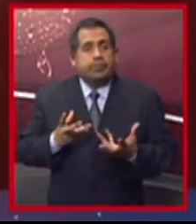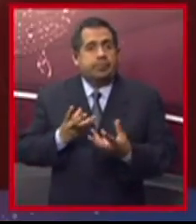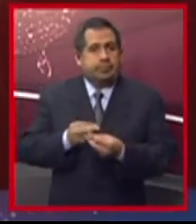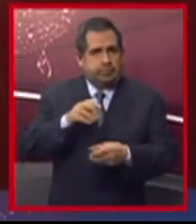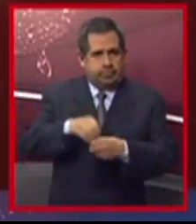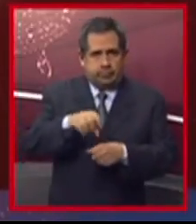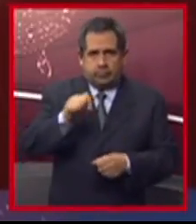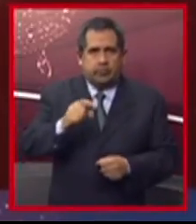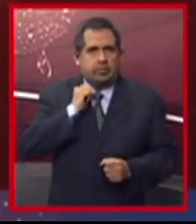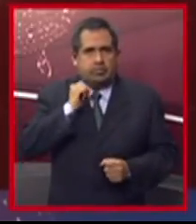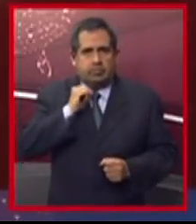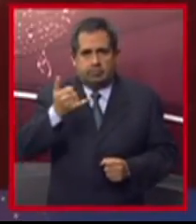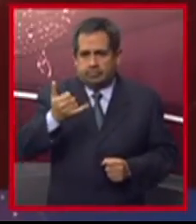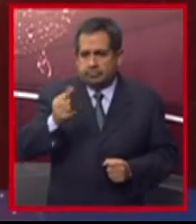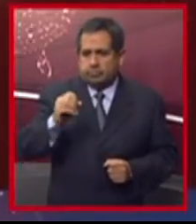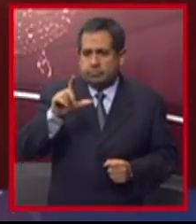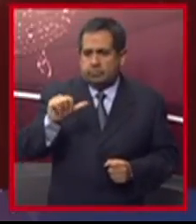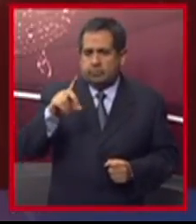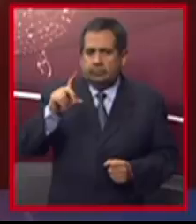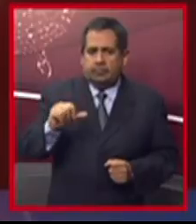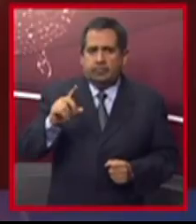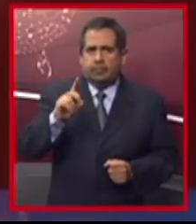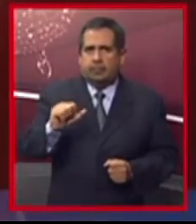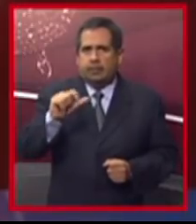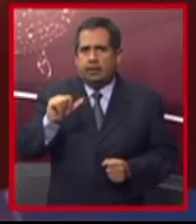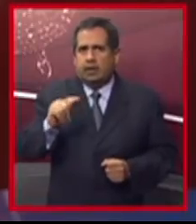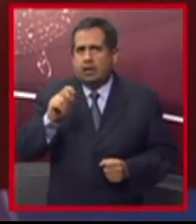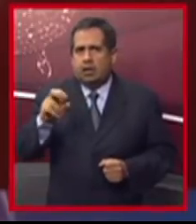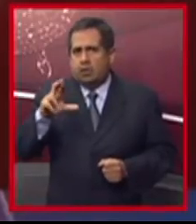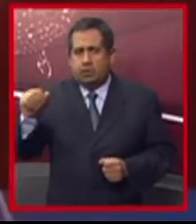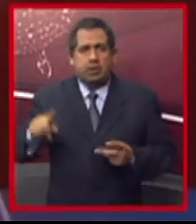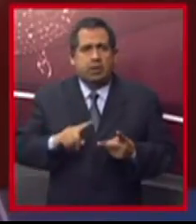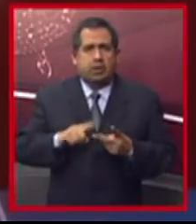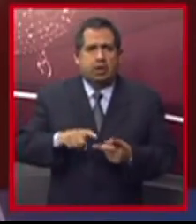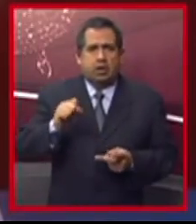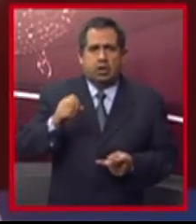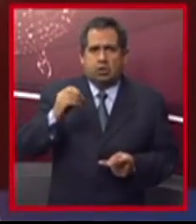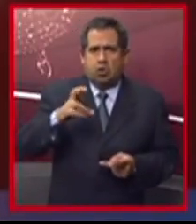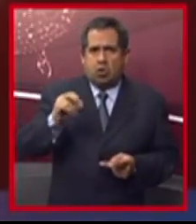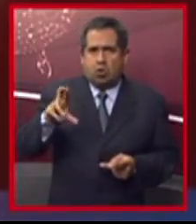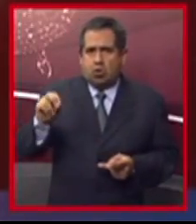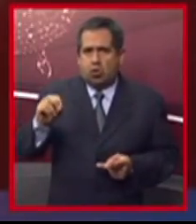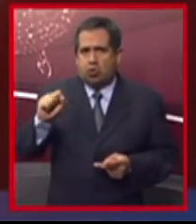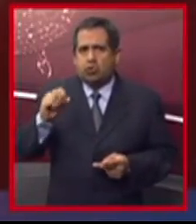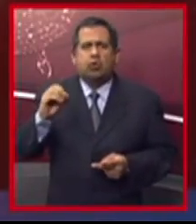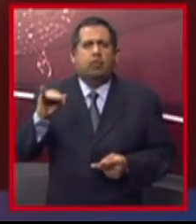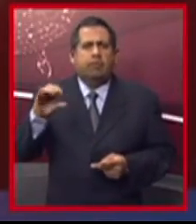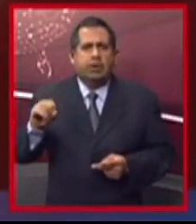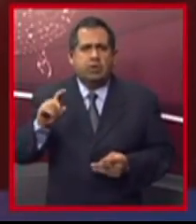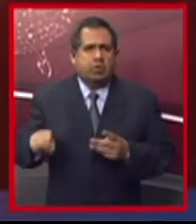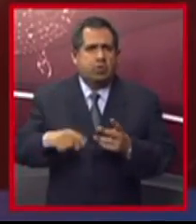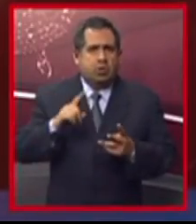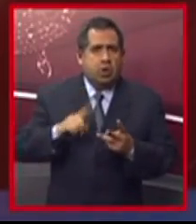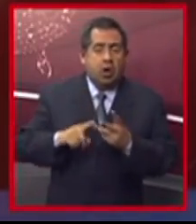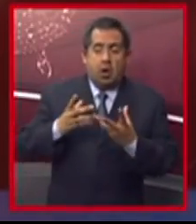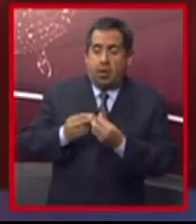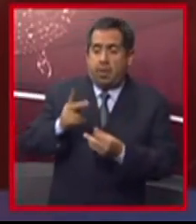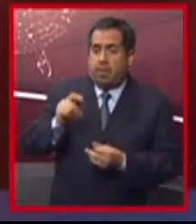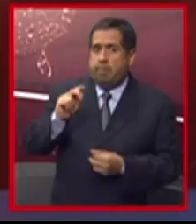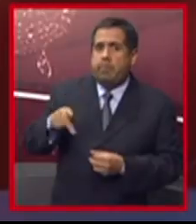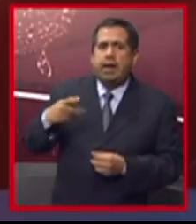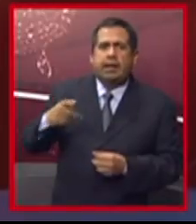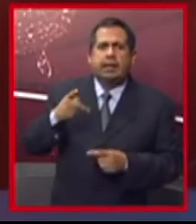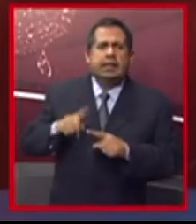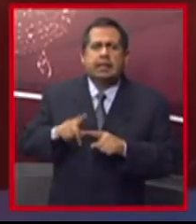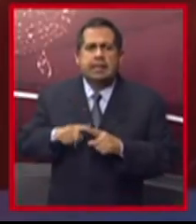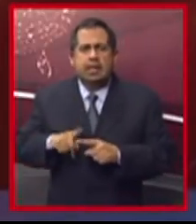así como los senadores Yolanda de la Torre Valdés y Socorro Sofío Ramírez Hernández.